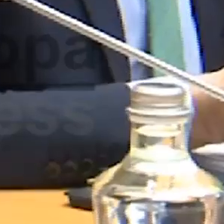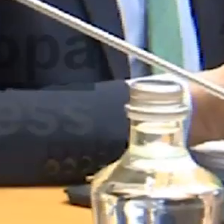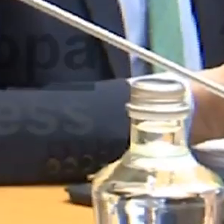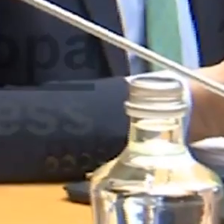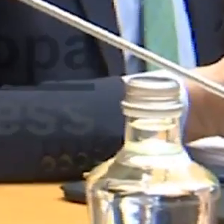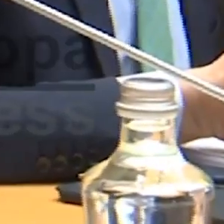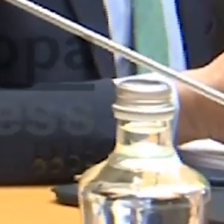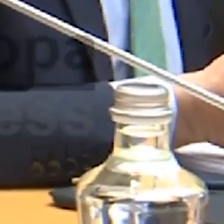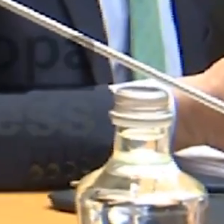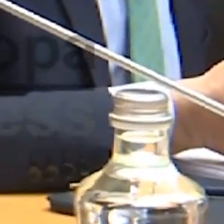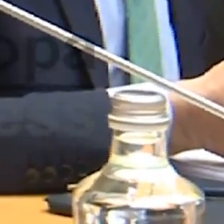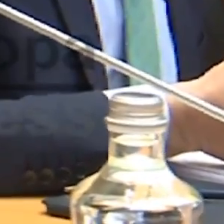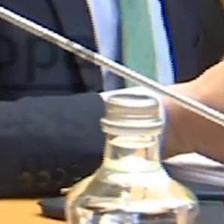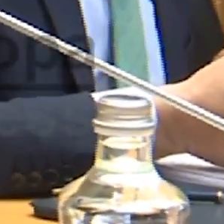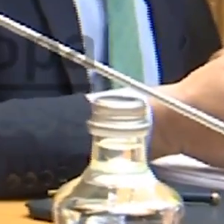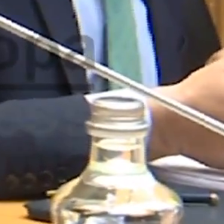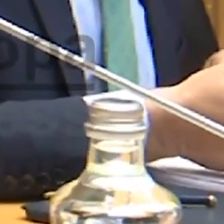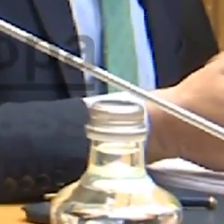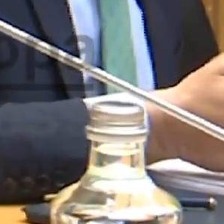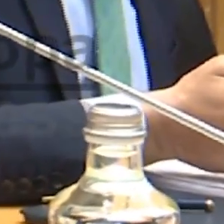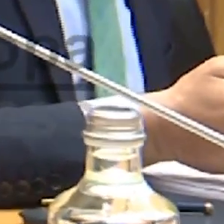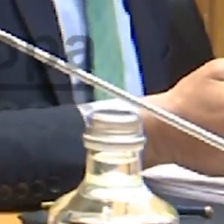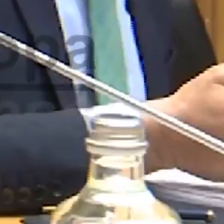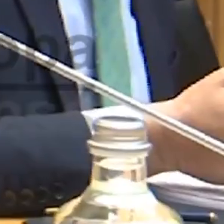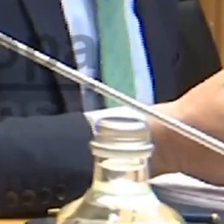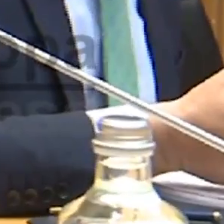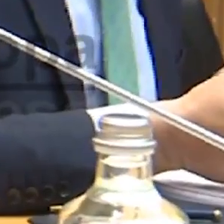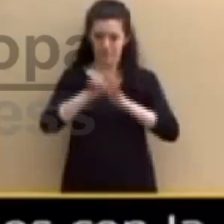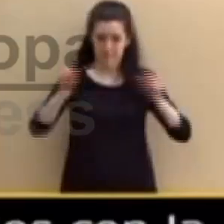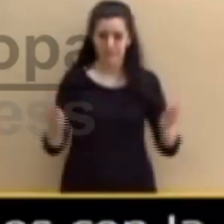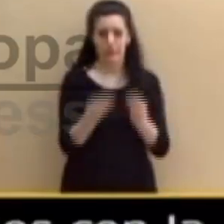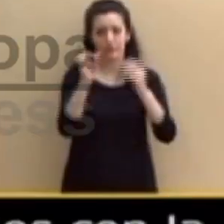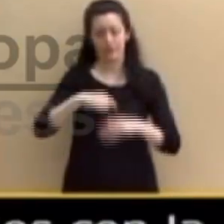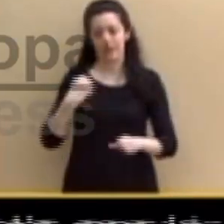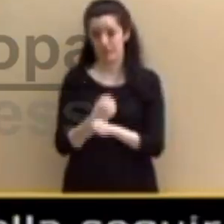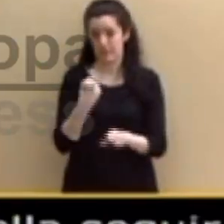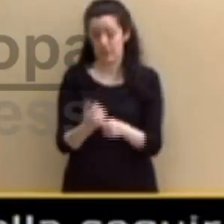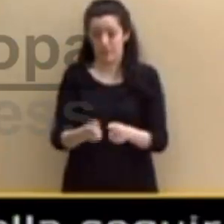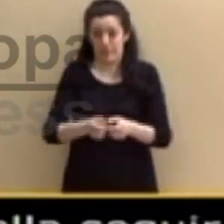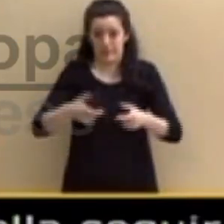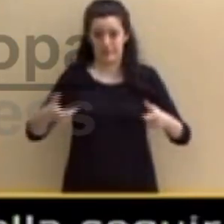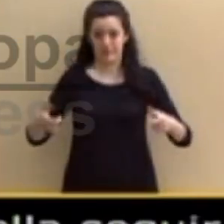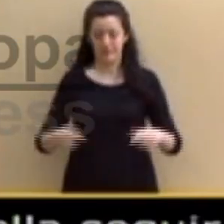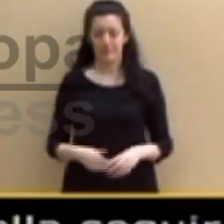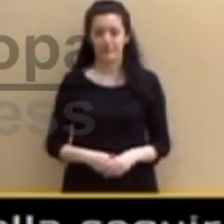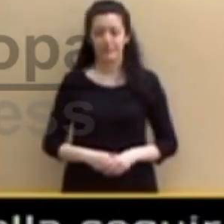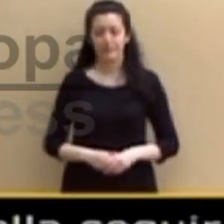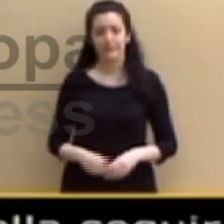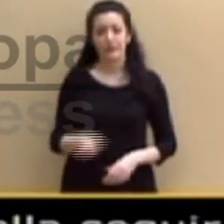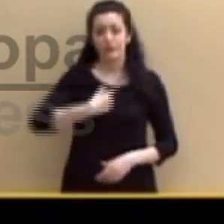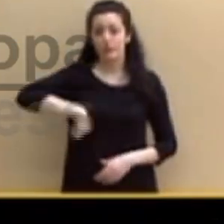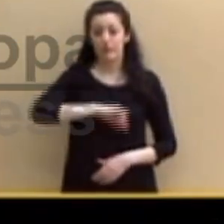económico y distribuyen los frutos de la recuperación entre millones de españoles el objetivo claro que perseguimos es